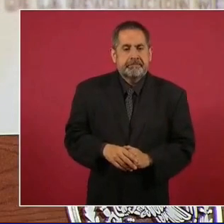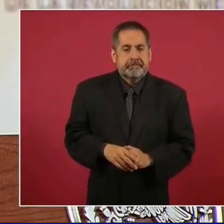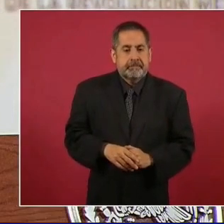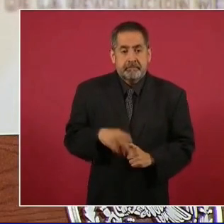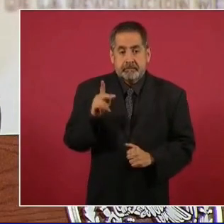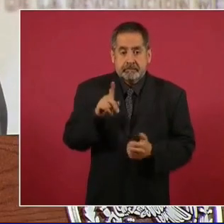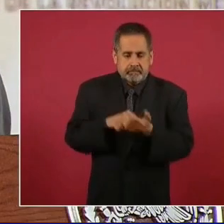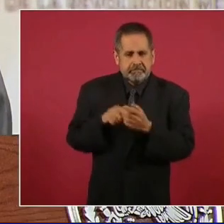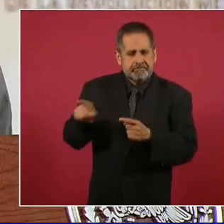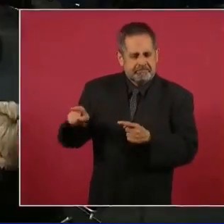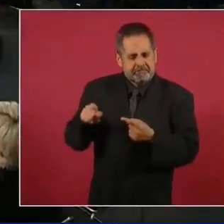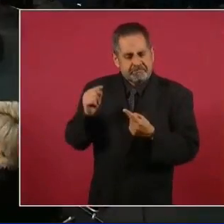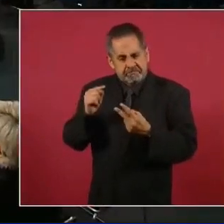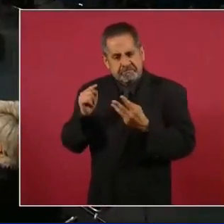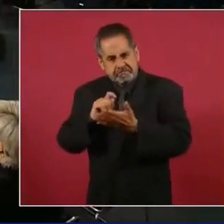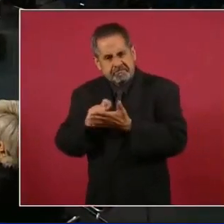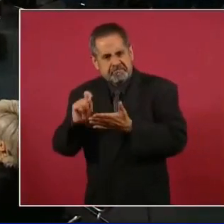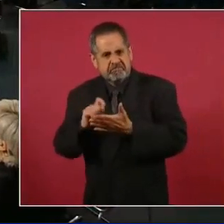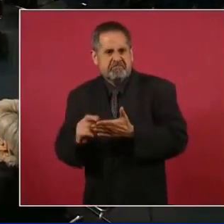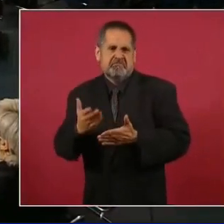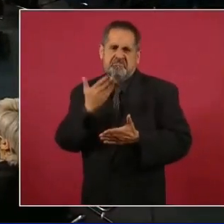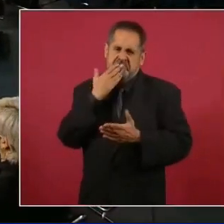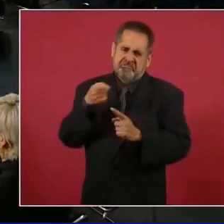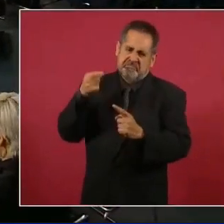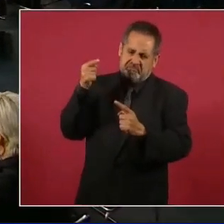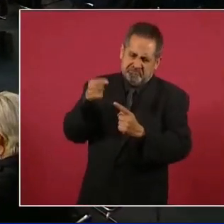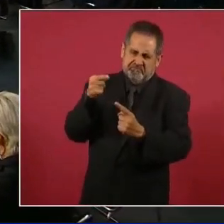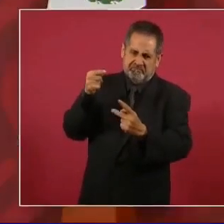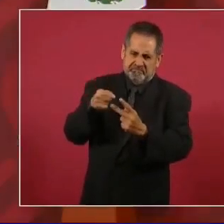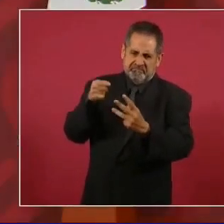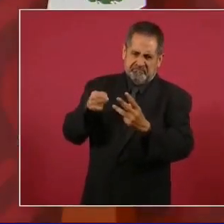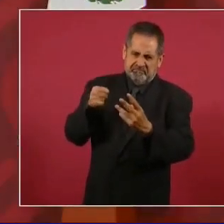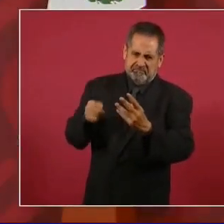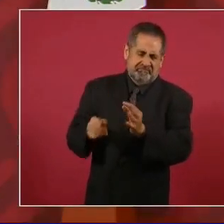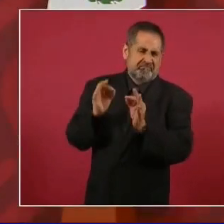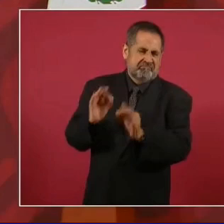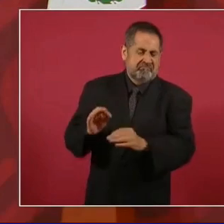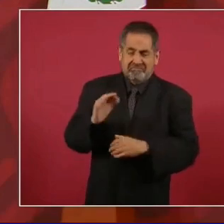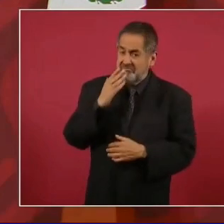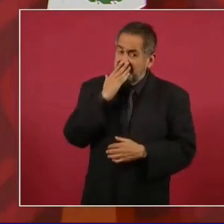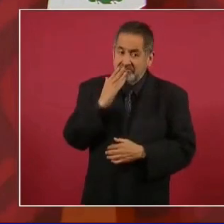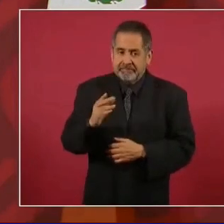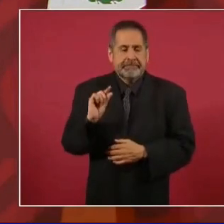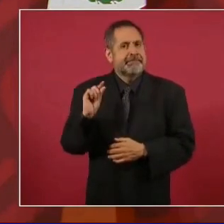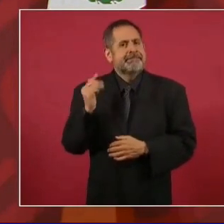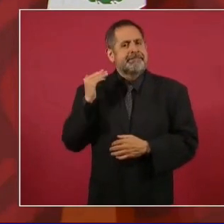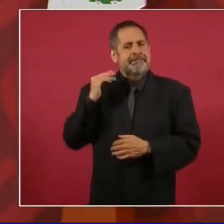pero tiene cosas extraordinarias. Hace poco